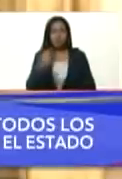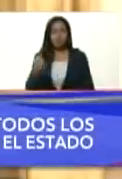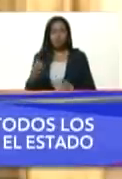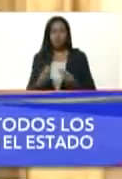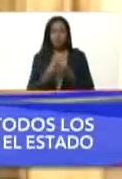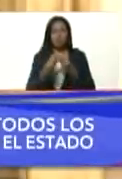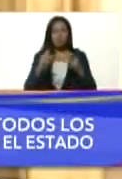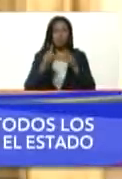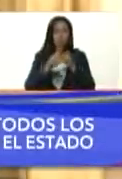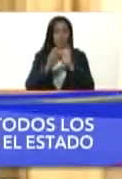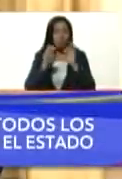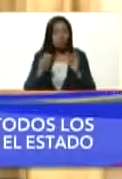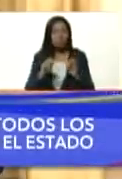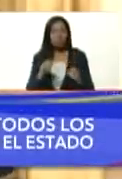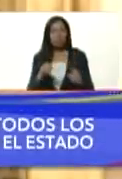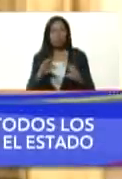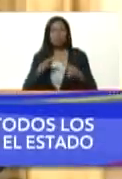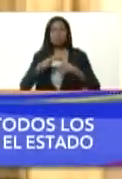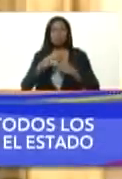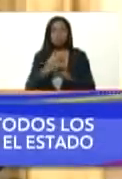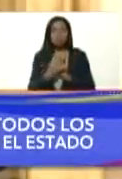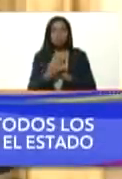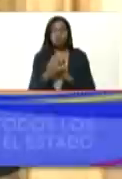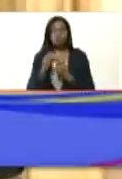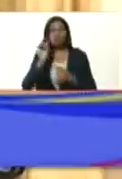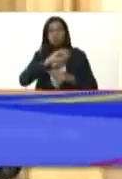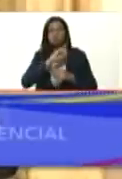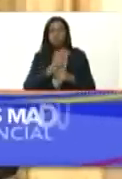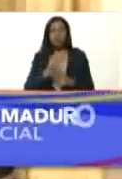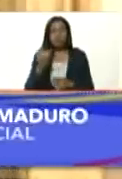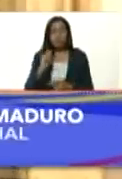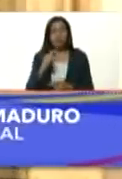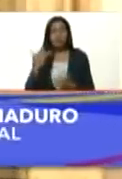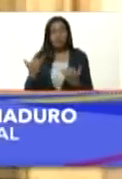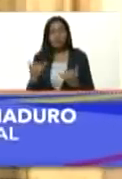acompañar esta situación de estremecimiento,